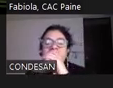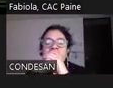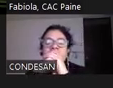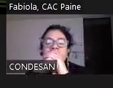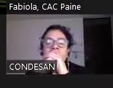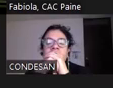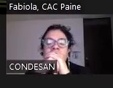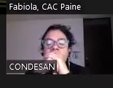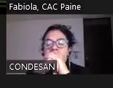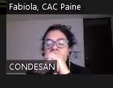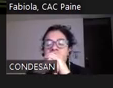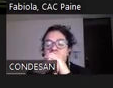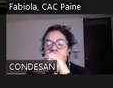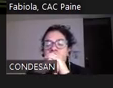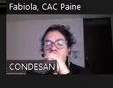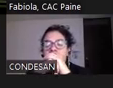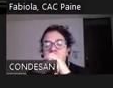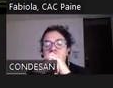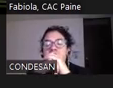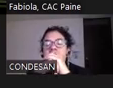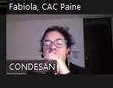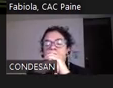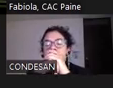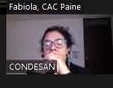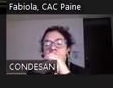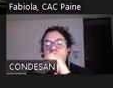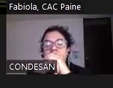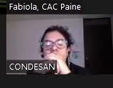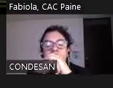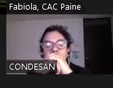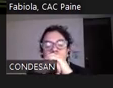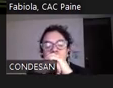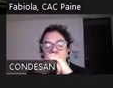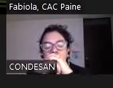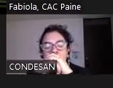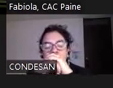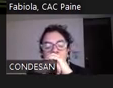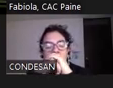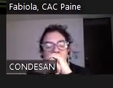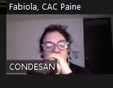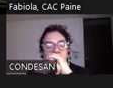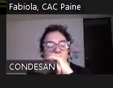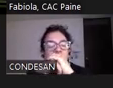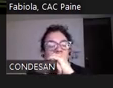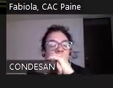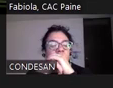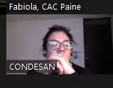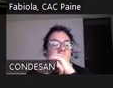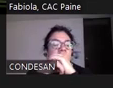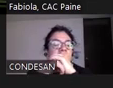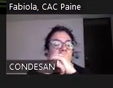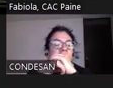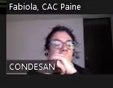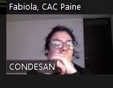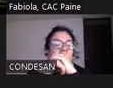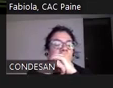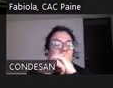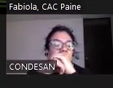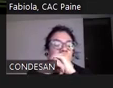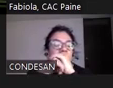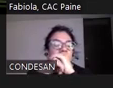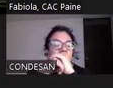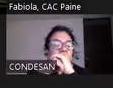entonces es importante que quede en su retina estos objetivos de coordinación de crear sinergias de